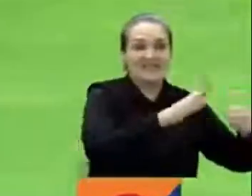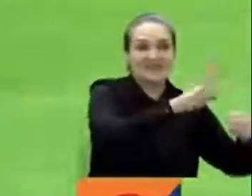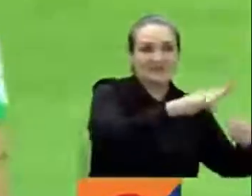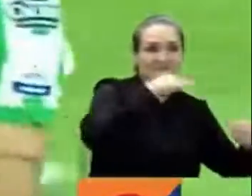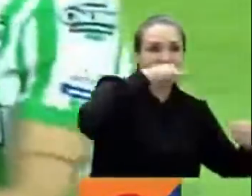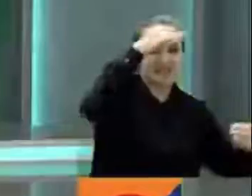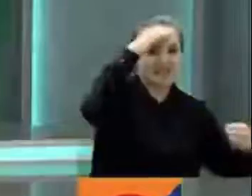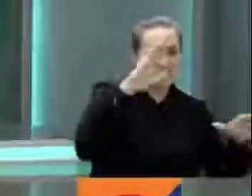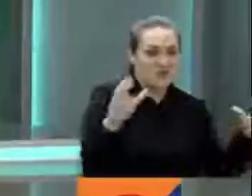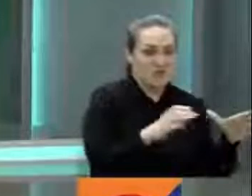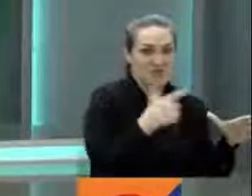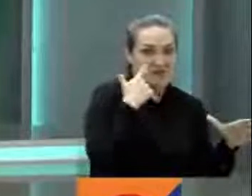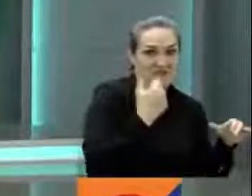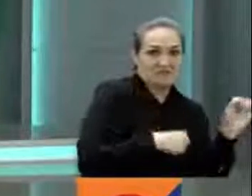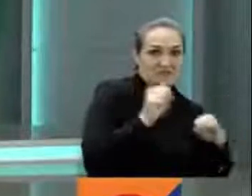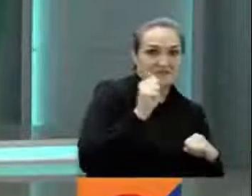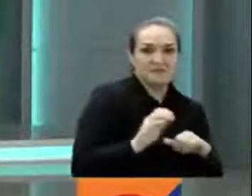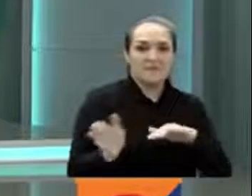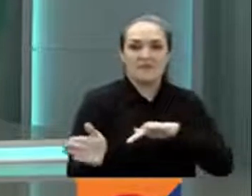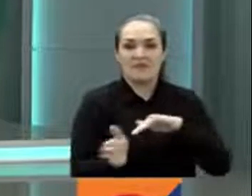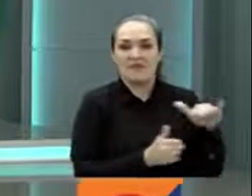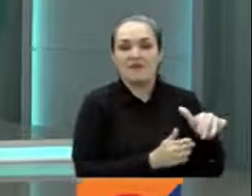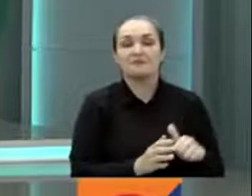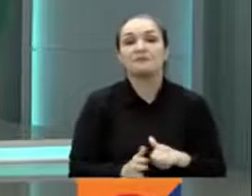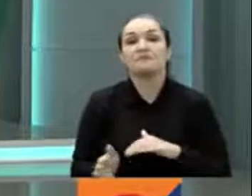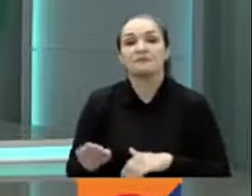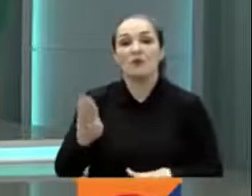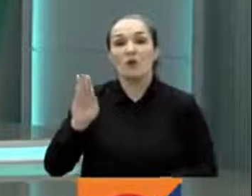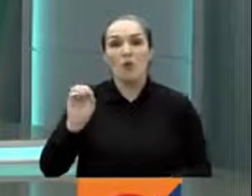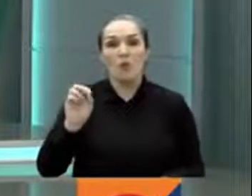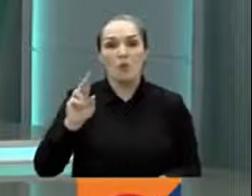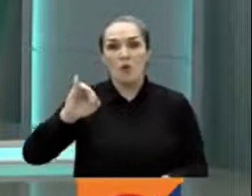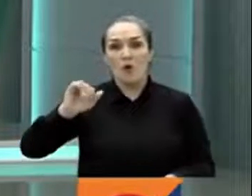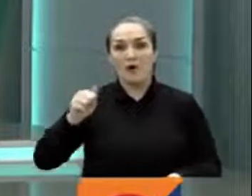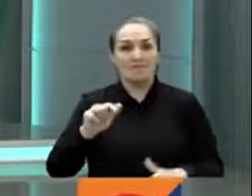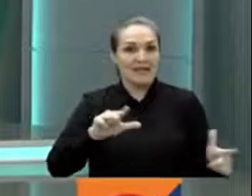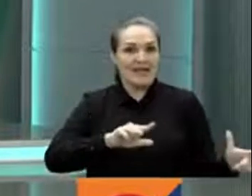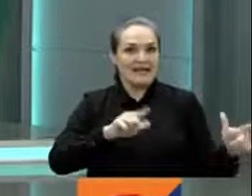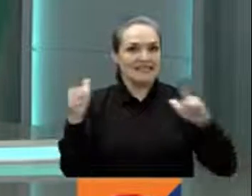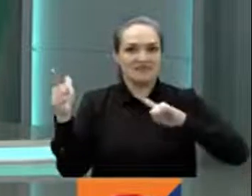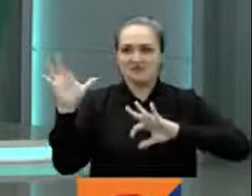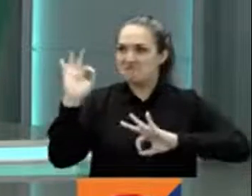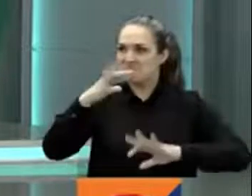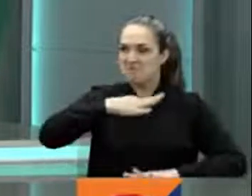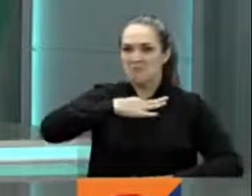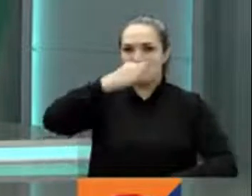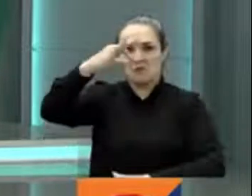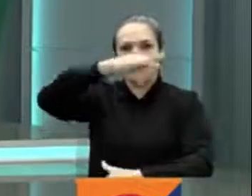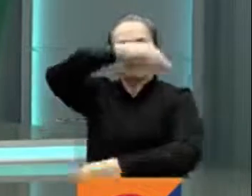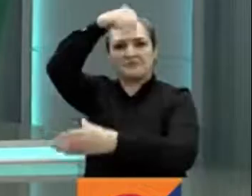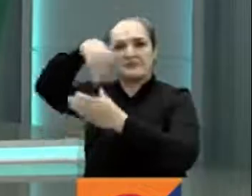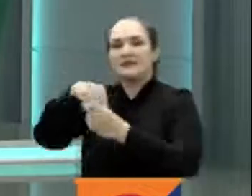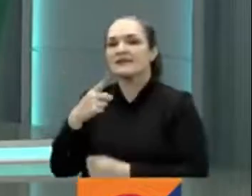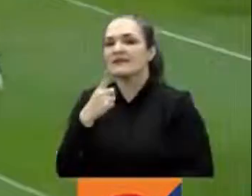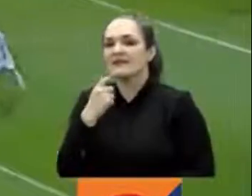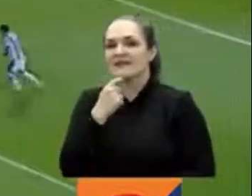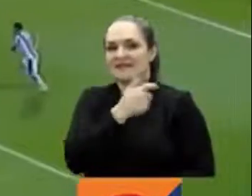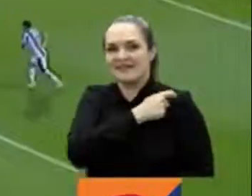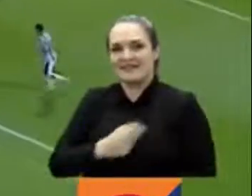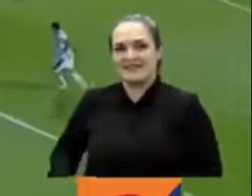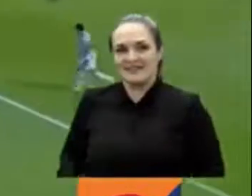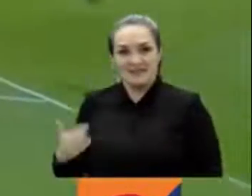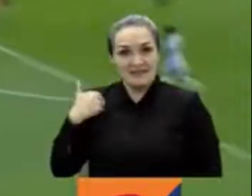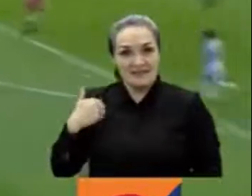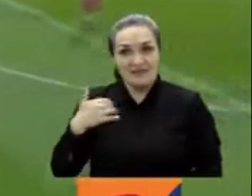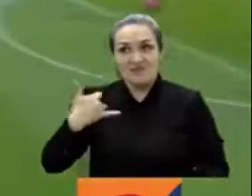compañía. De otro lado, Miguel Ángel Borja tiene todo listo para convertirse en nuevo jugador de River Plate de Argentina.